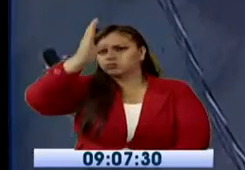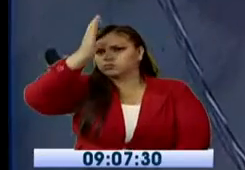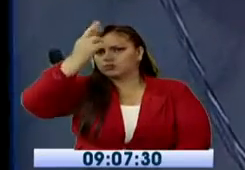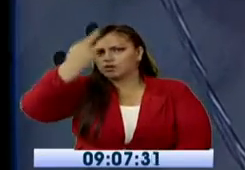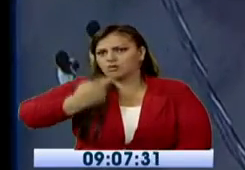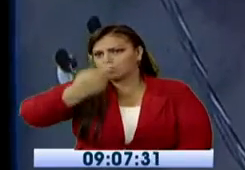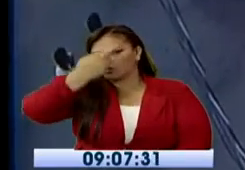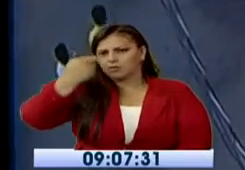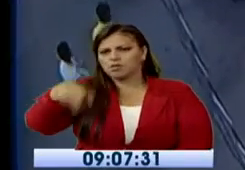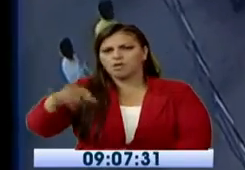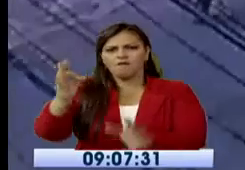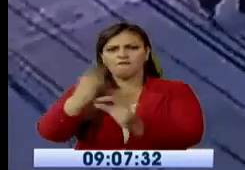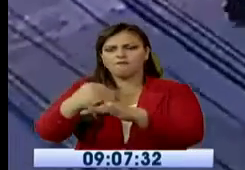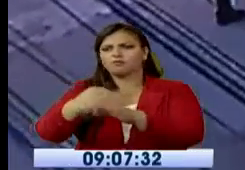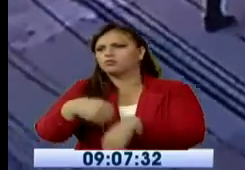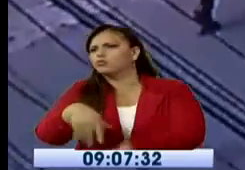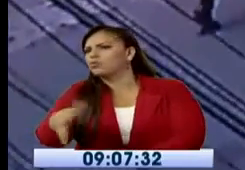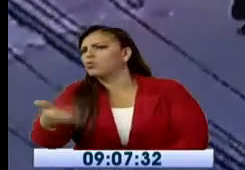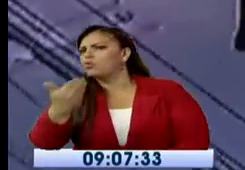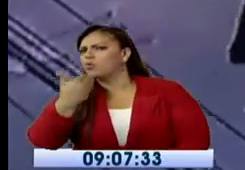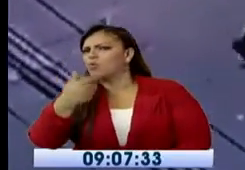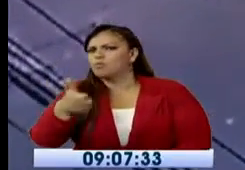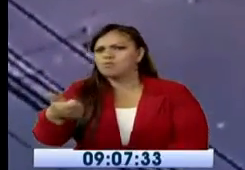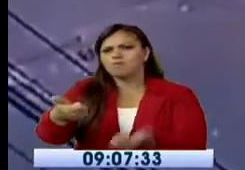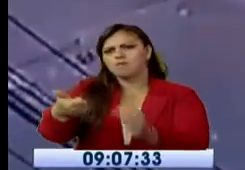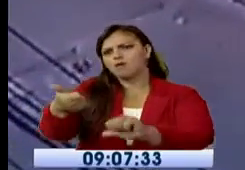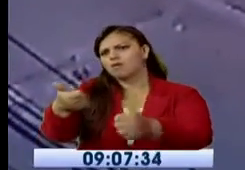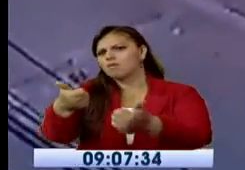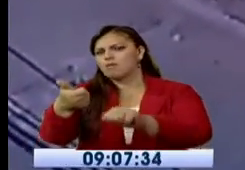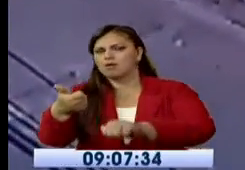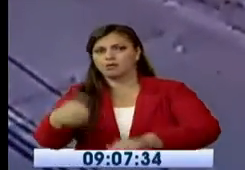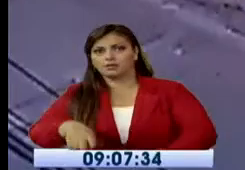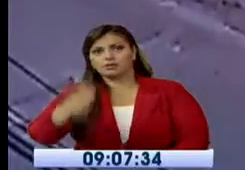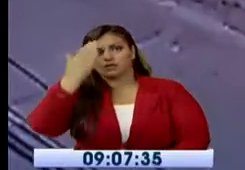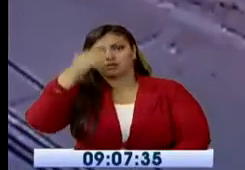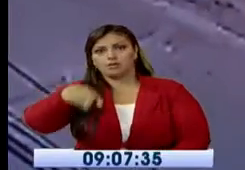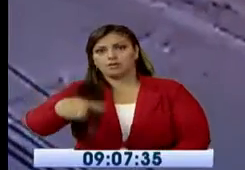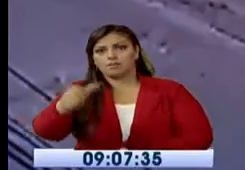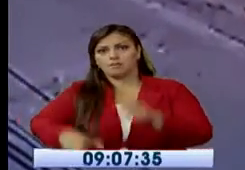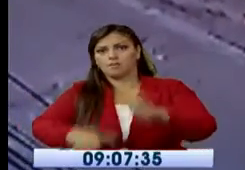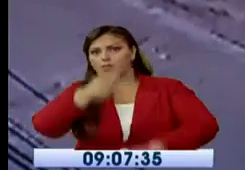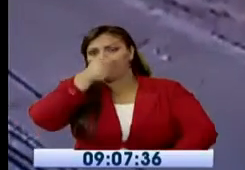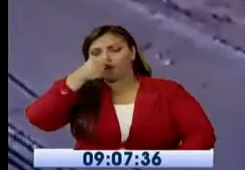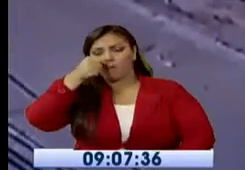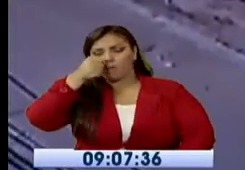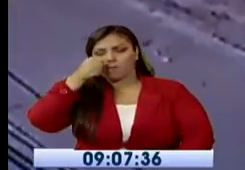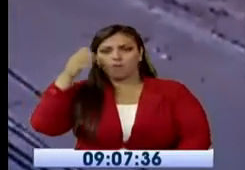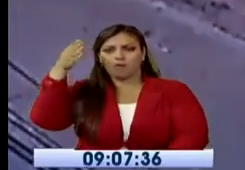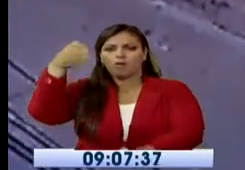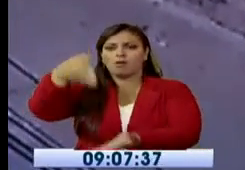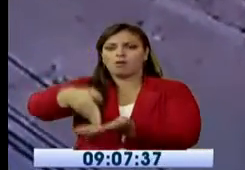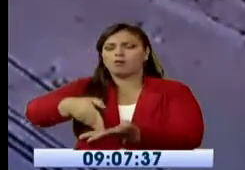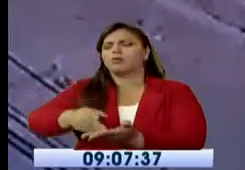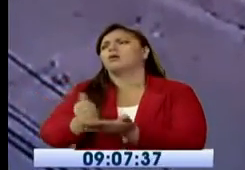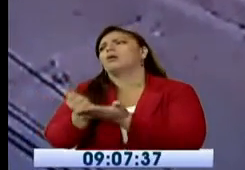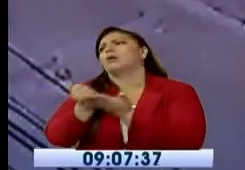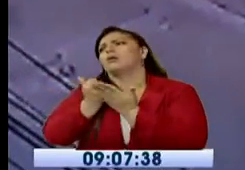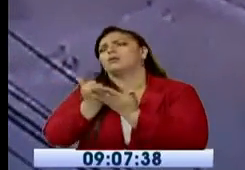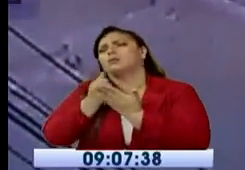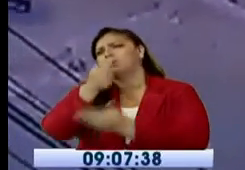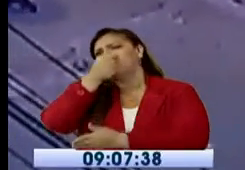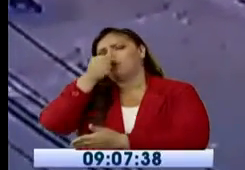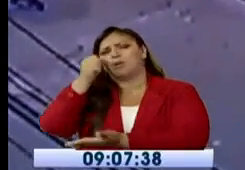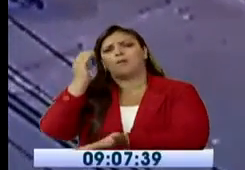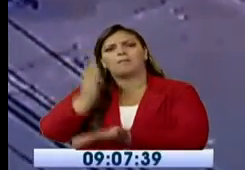de una presunta clínica de rehabilitación para personas adictas a las drogas. Denunciaron ante la Intendencia de Policía y la